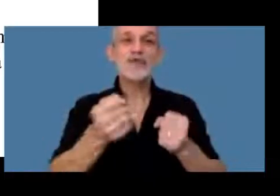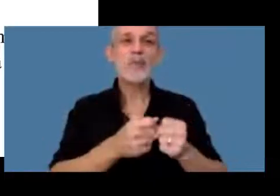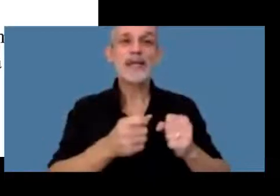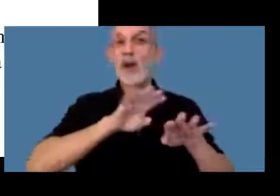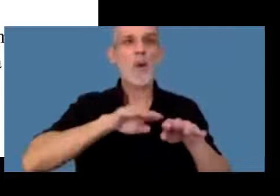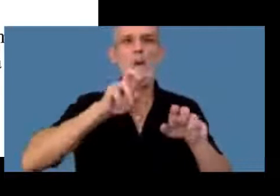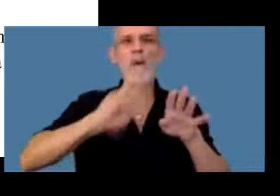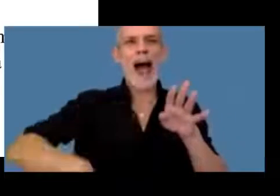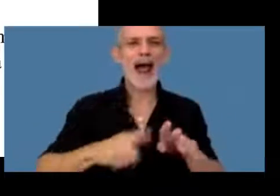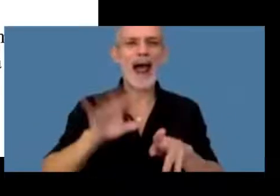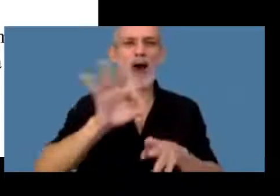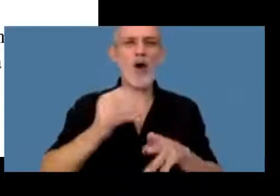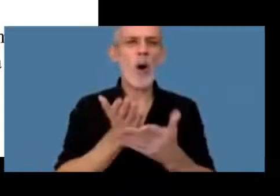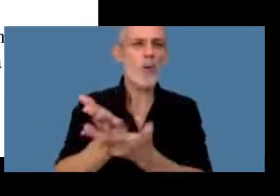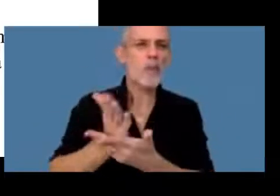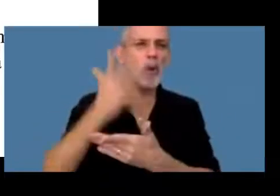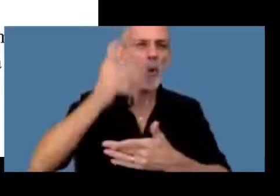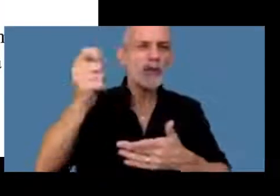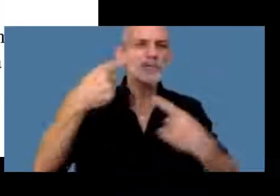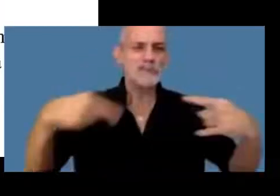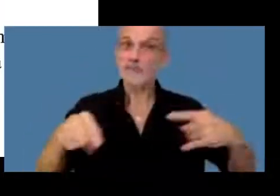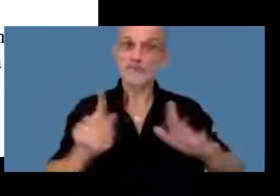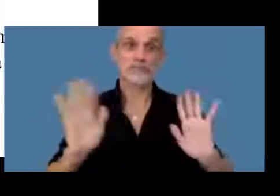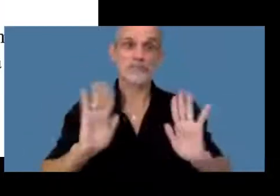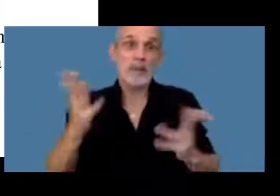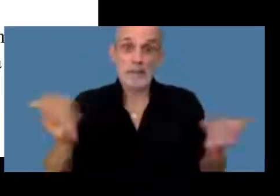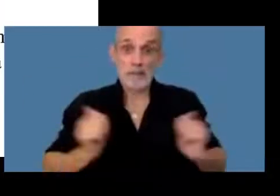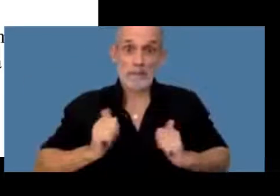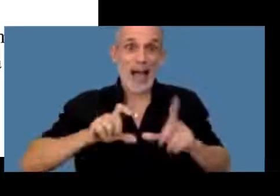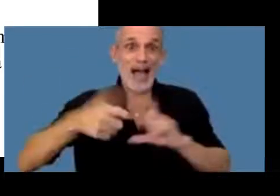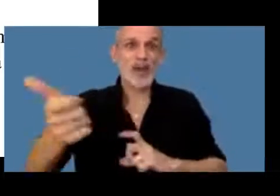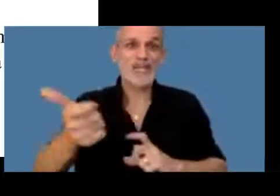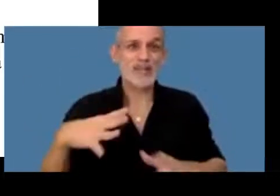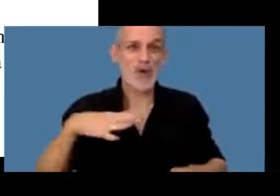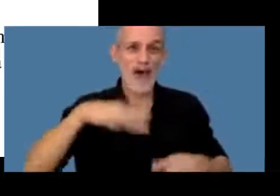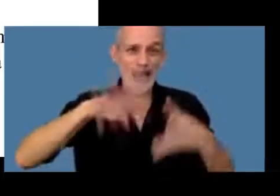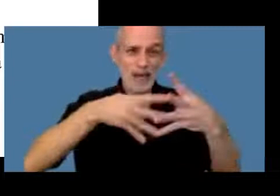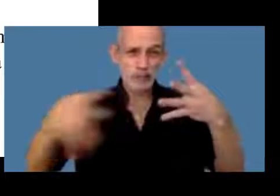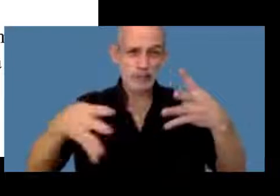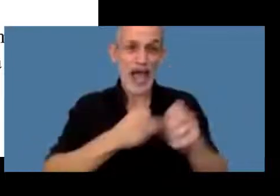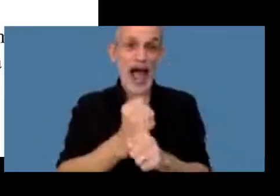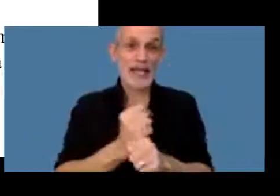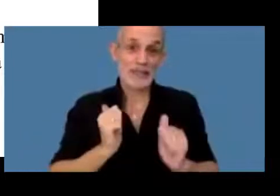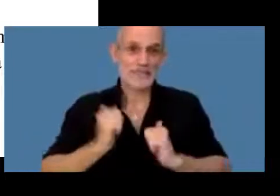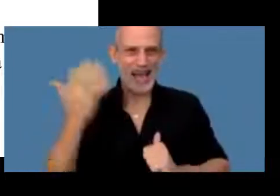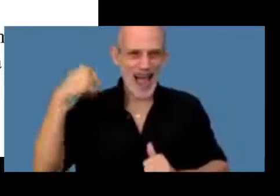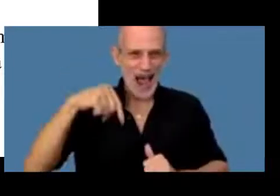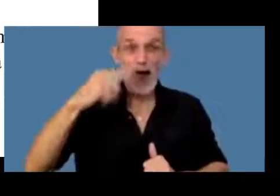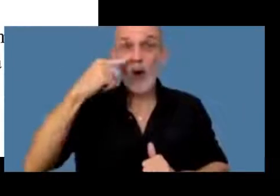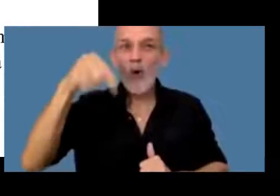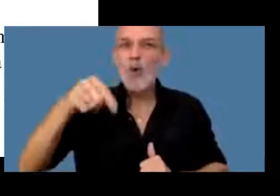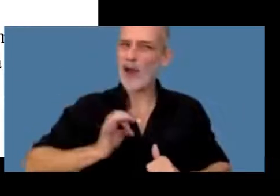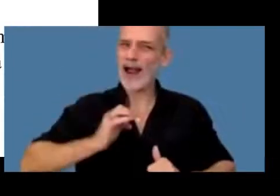medidas cautelares, con lo cual, como no teníamos actualización de las tablas hasta ahora, en junio del